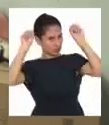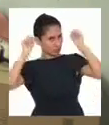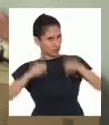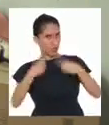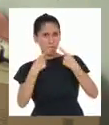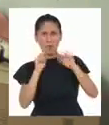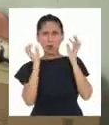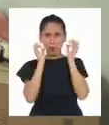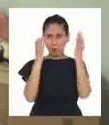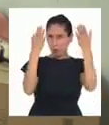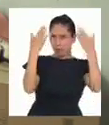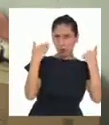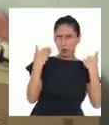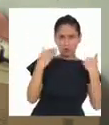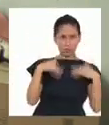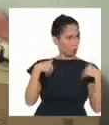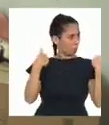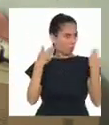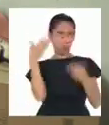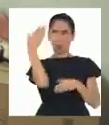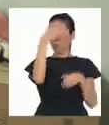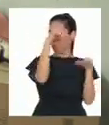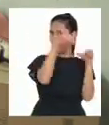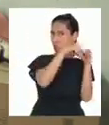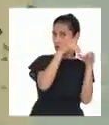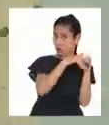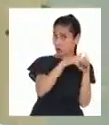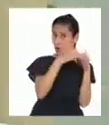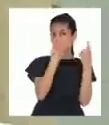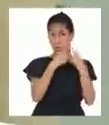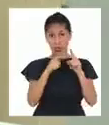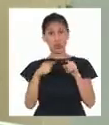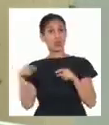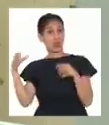o escribir tampoco.